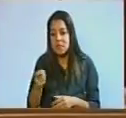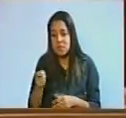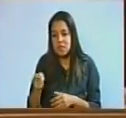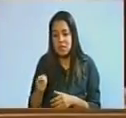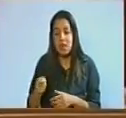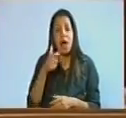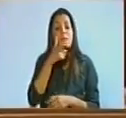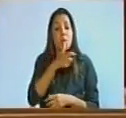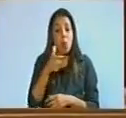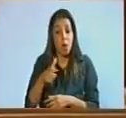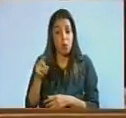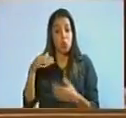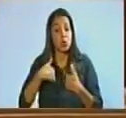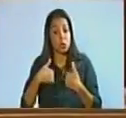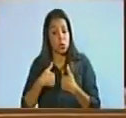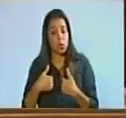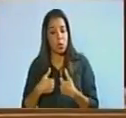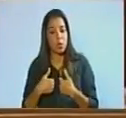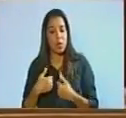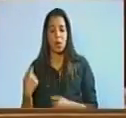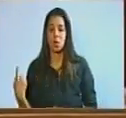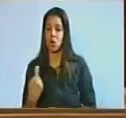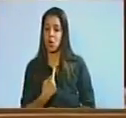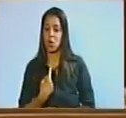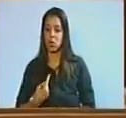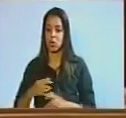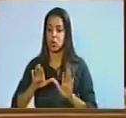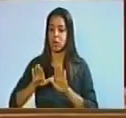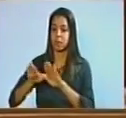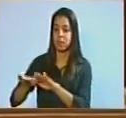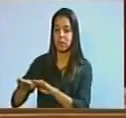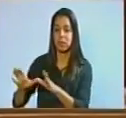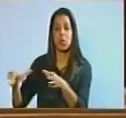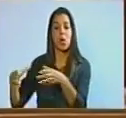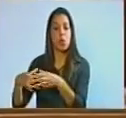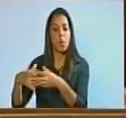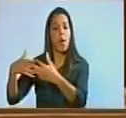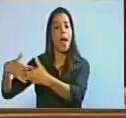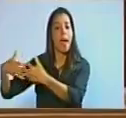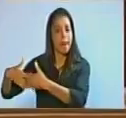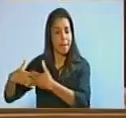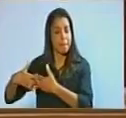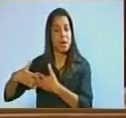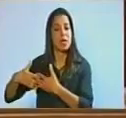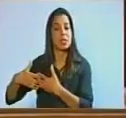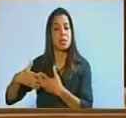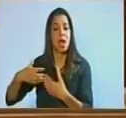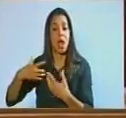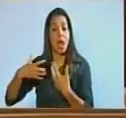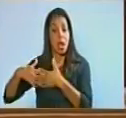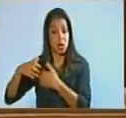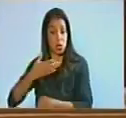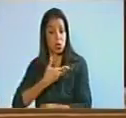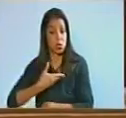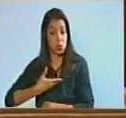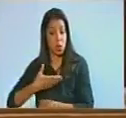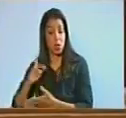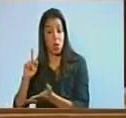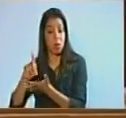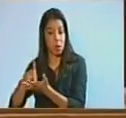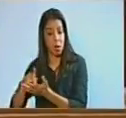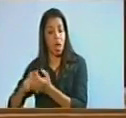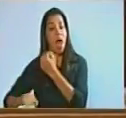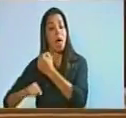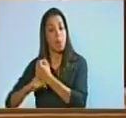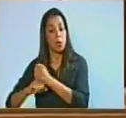que desde acá se le tiende una mano a ese sector privado que quiere avanzar en el desarrollo